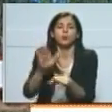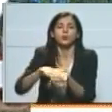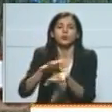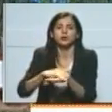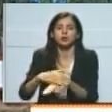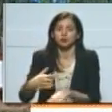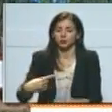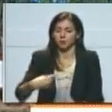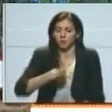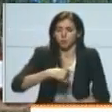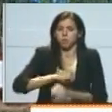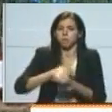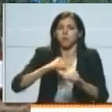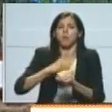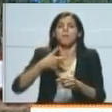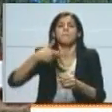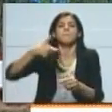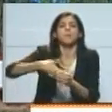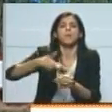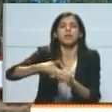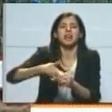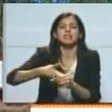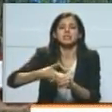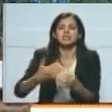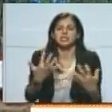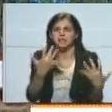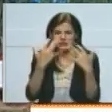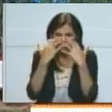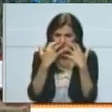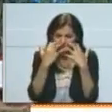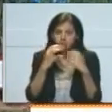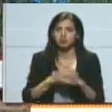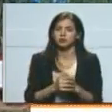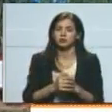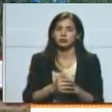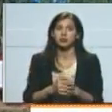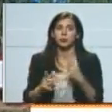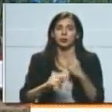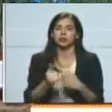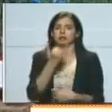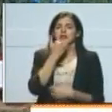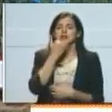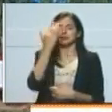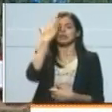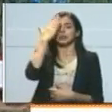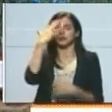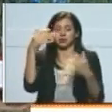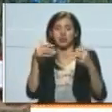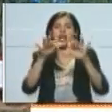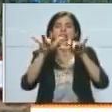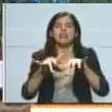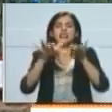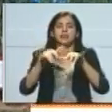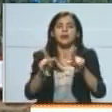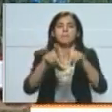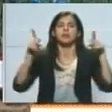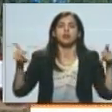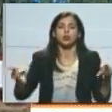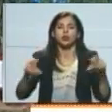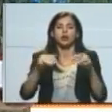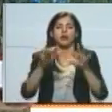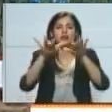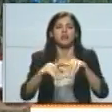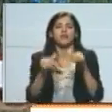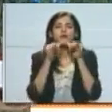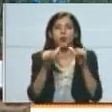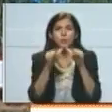de corregir lo que habían escrito, porque se desbocaron. Nosotros, se lo voy a volver a decir de aquí, nosotros no